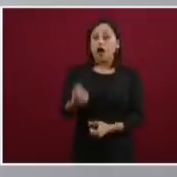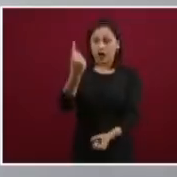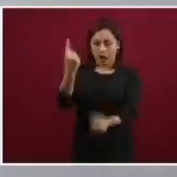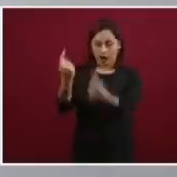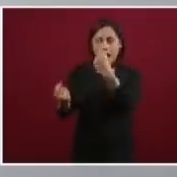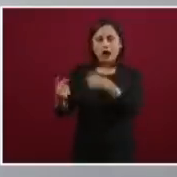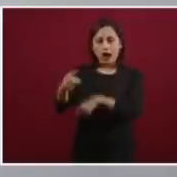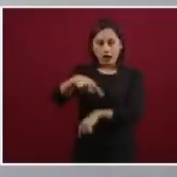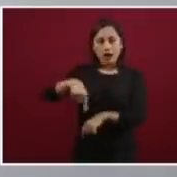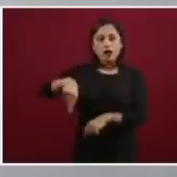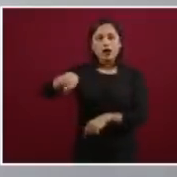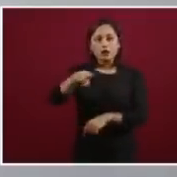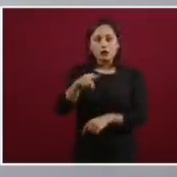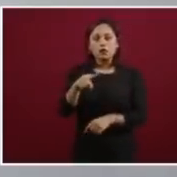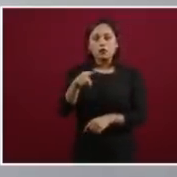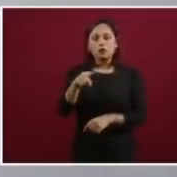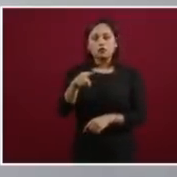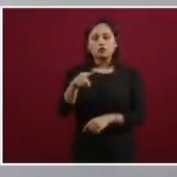con